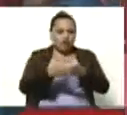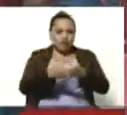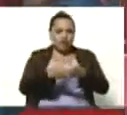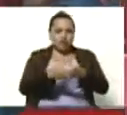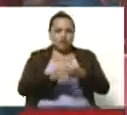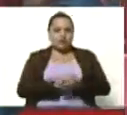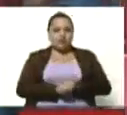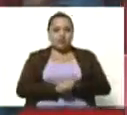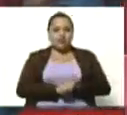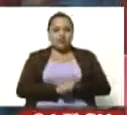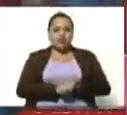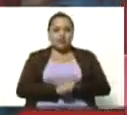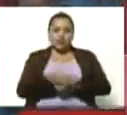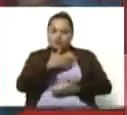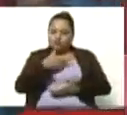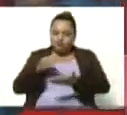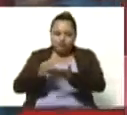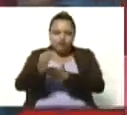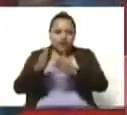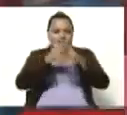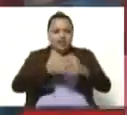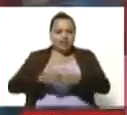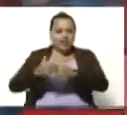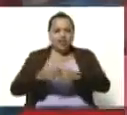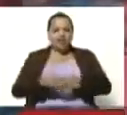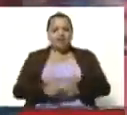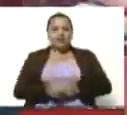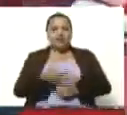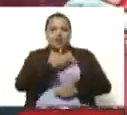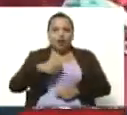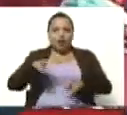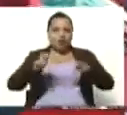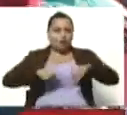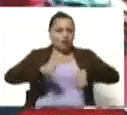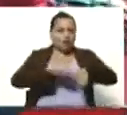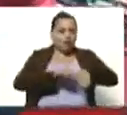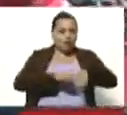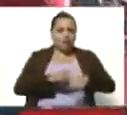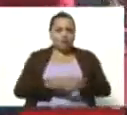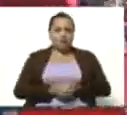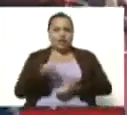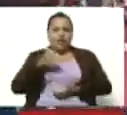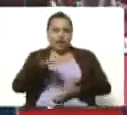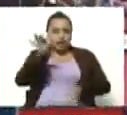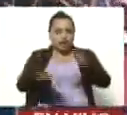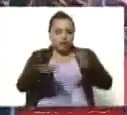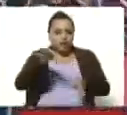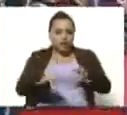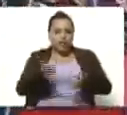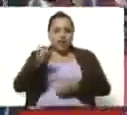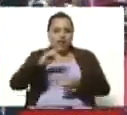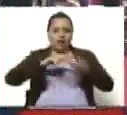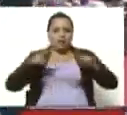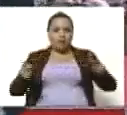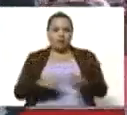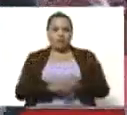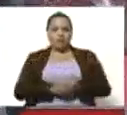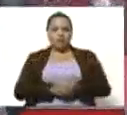el imperialismo queremos una nueva era una nueva época donde haya justicia y donde haya paz